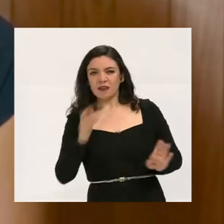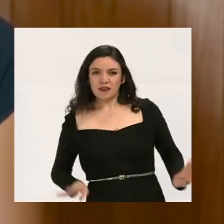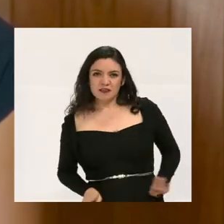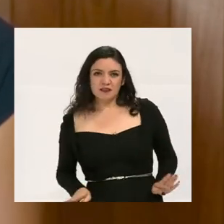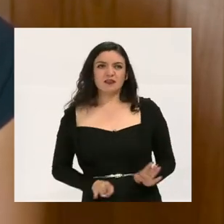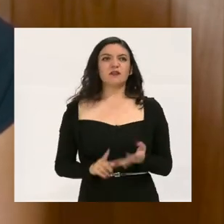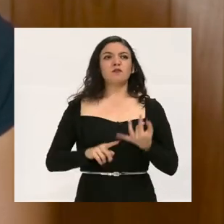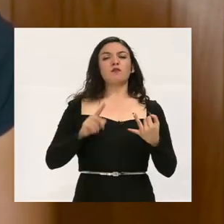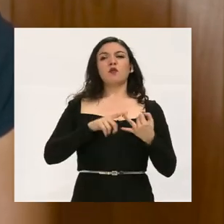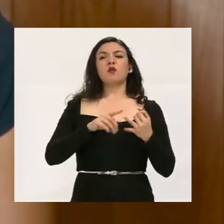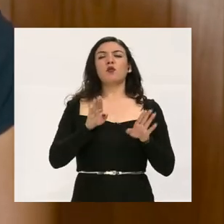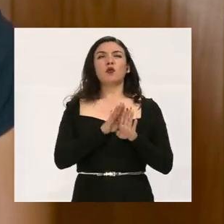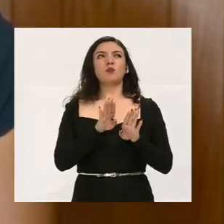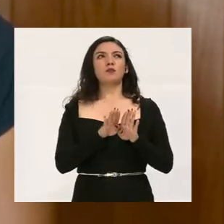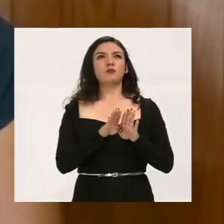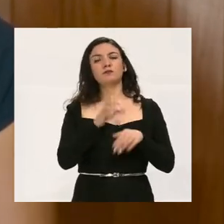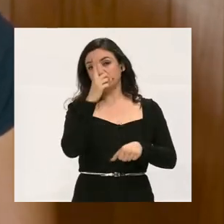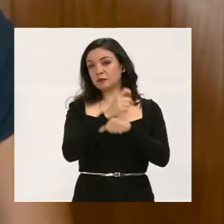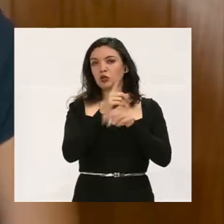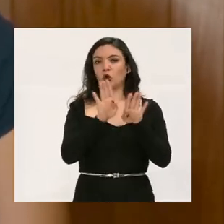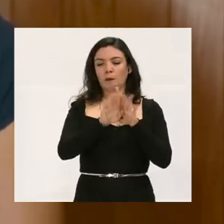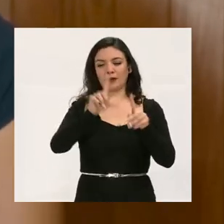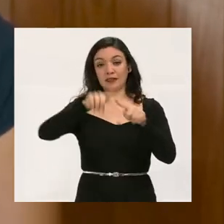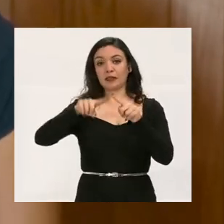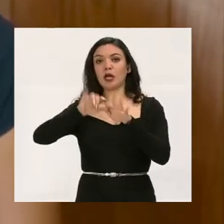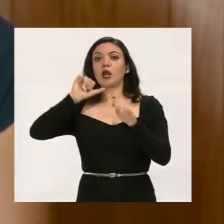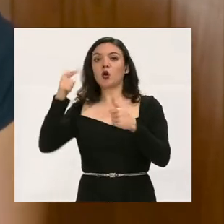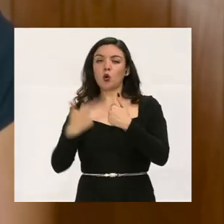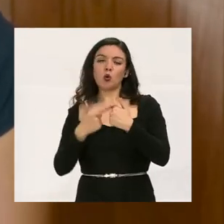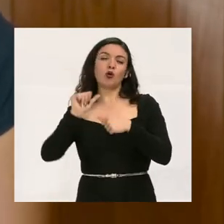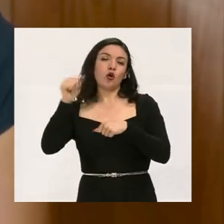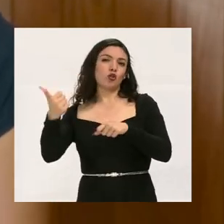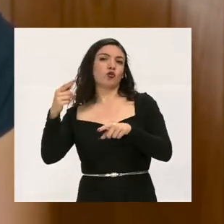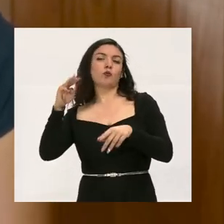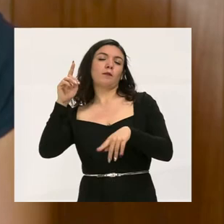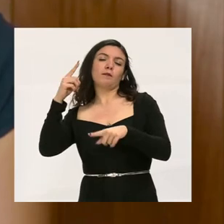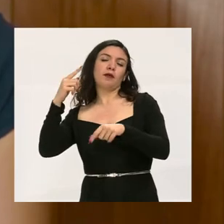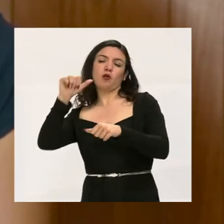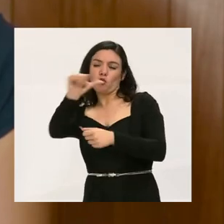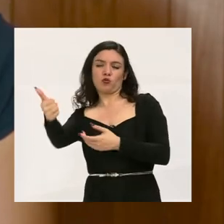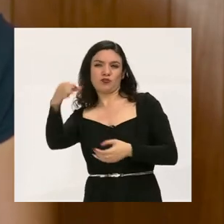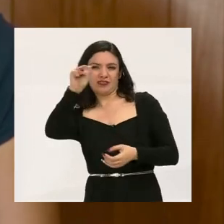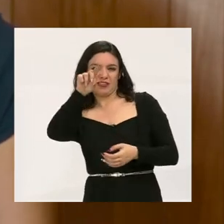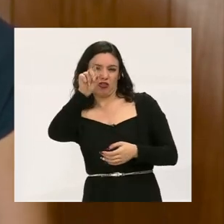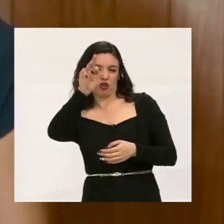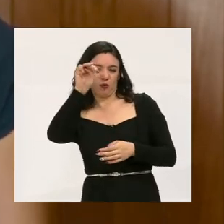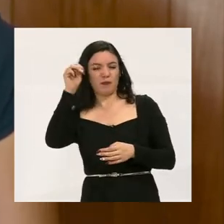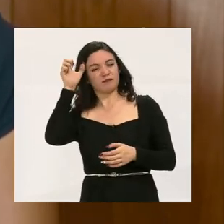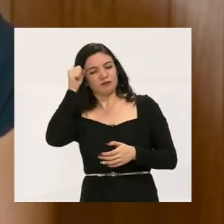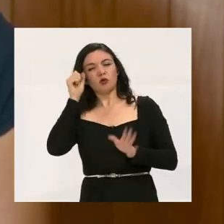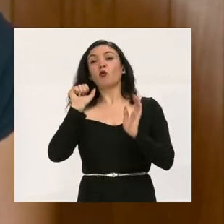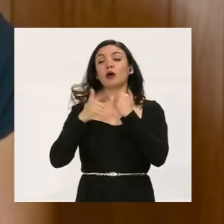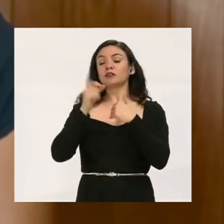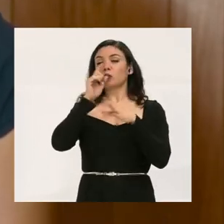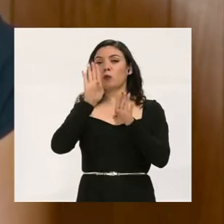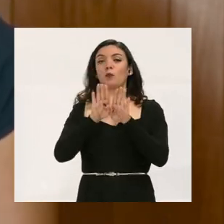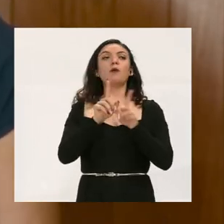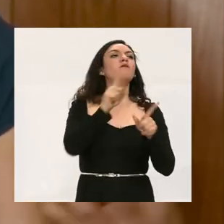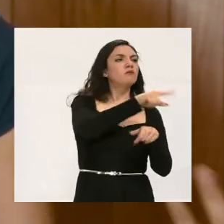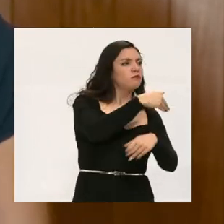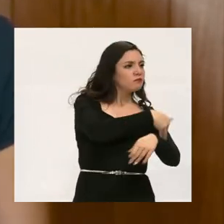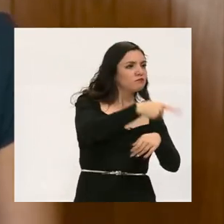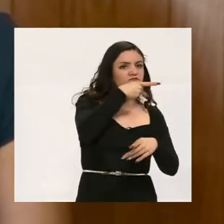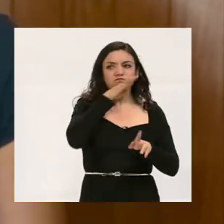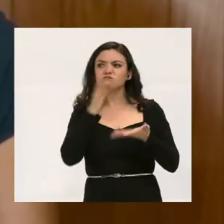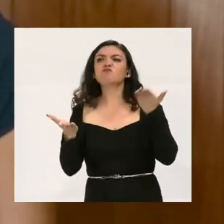cariotipos este tanto bueno primero para descartar algún síndrome que no lo tiene posteriormente cariotipos de el